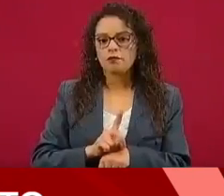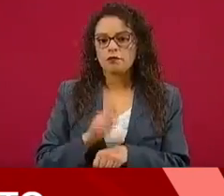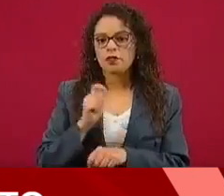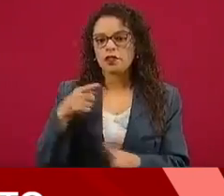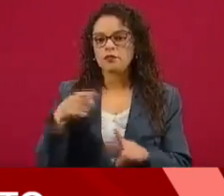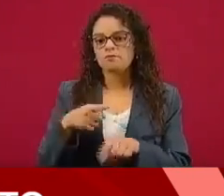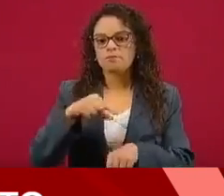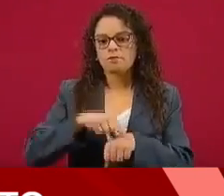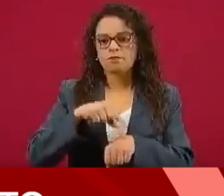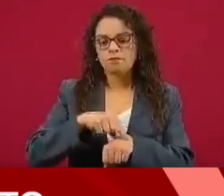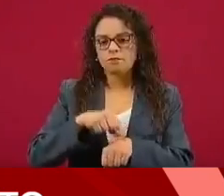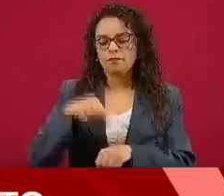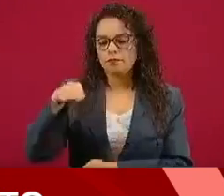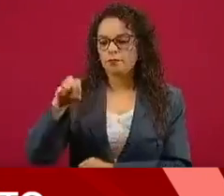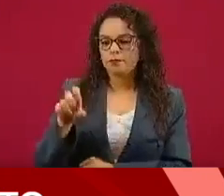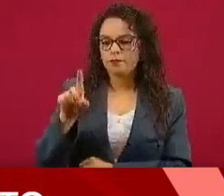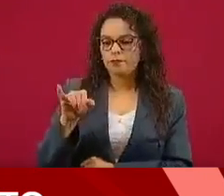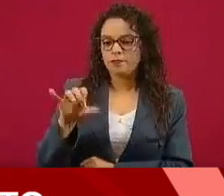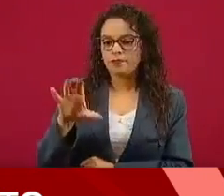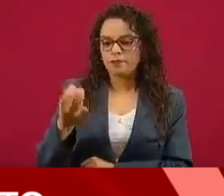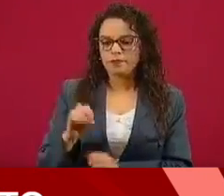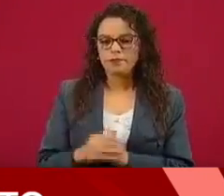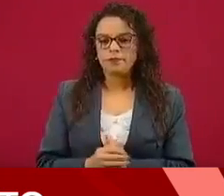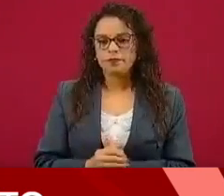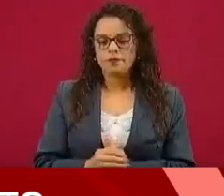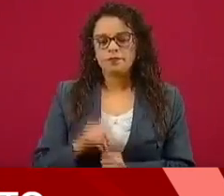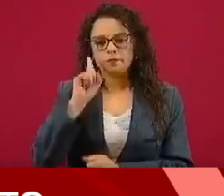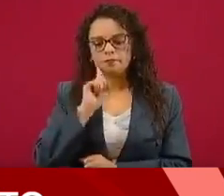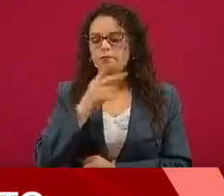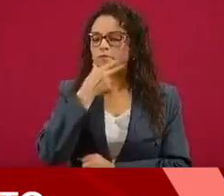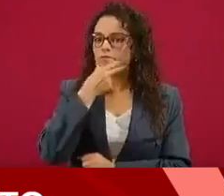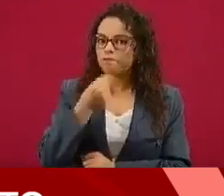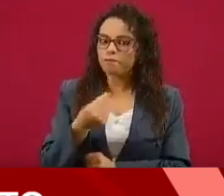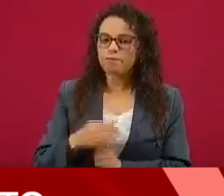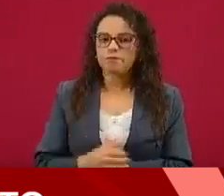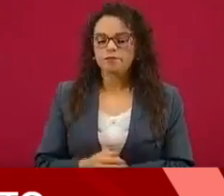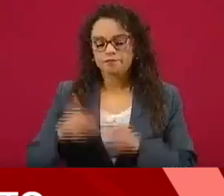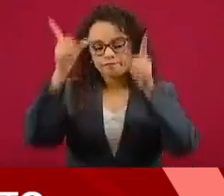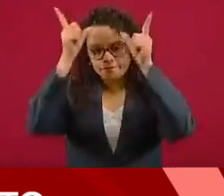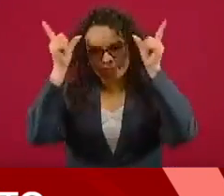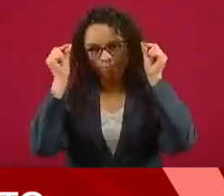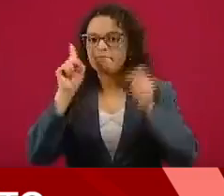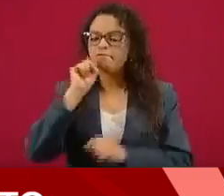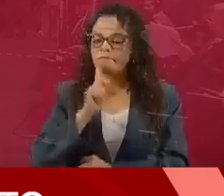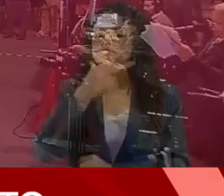el médico, día de las médicas, de los médicos, enfermeros,